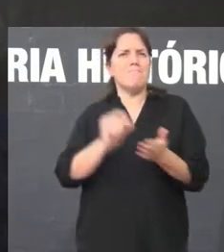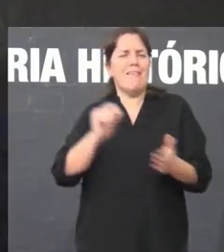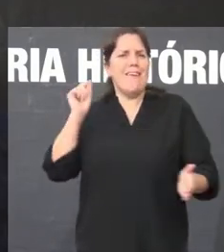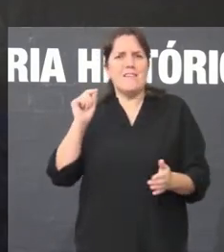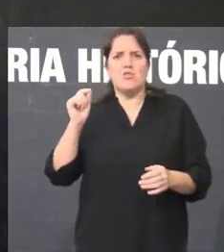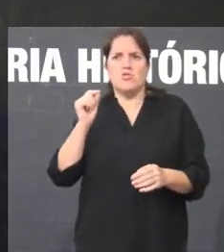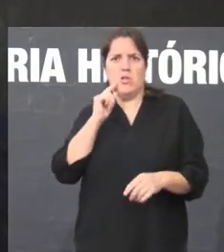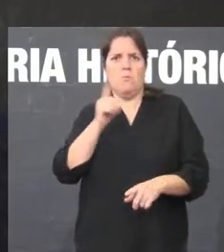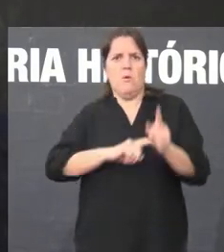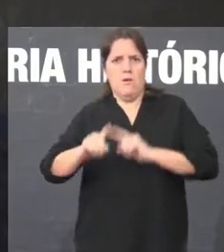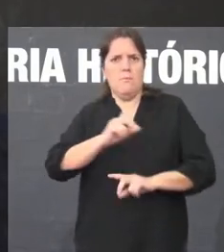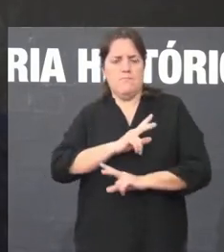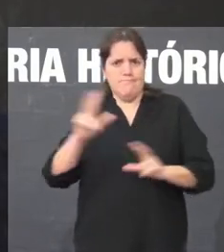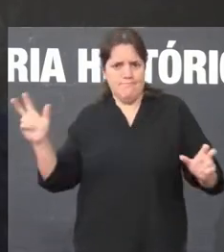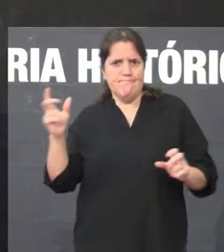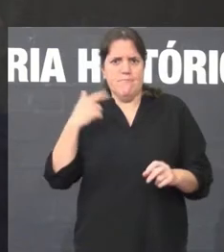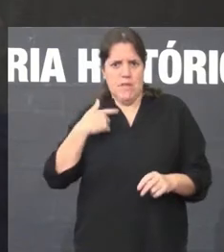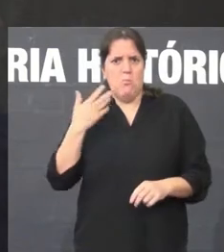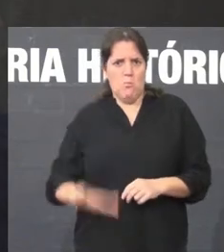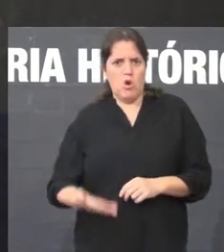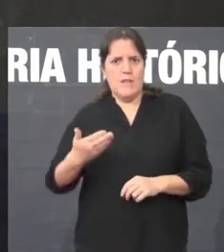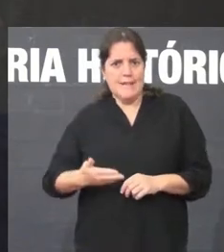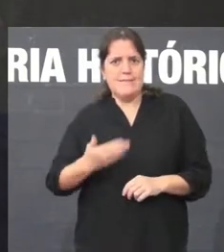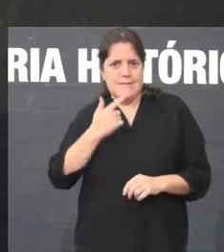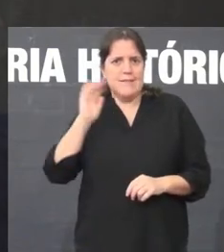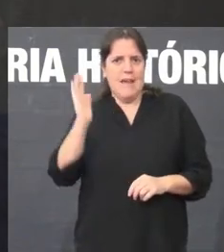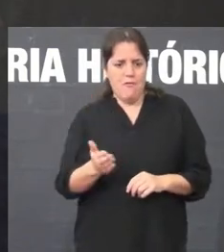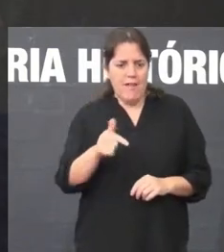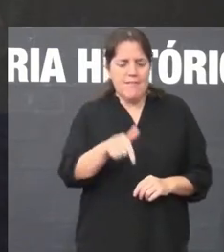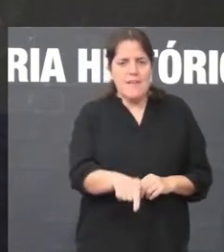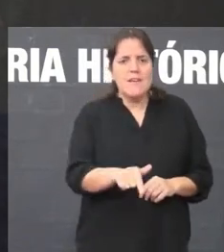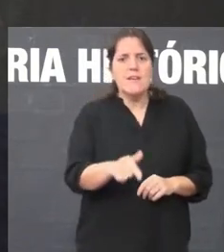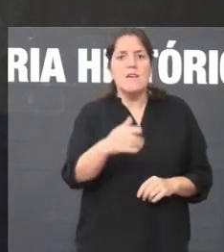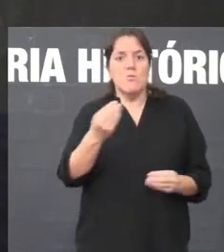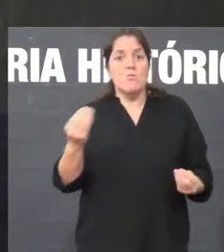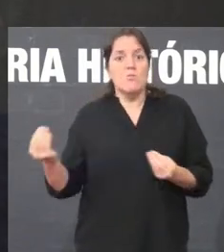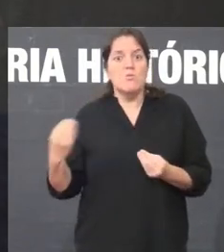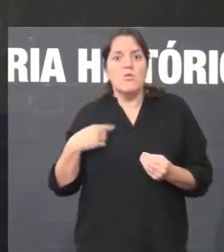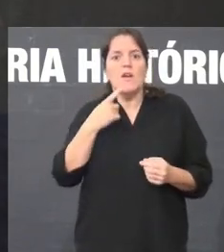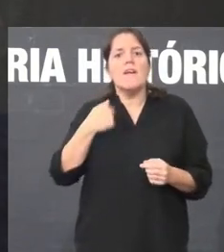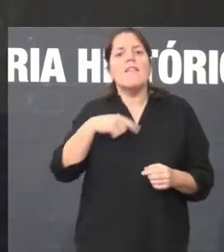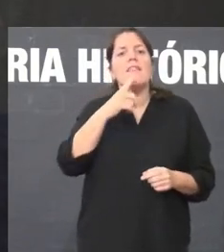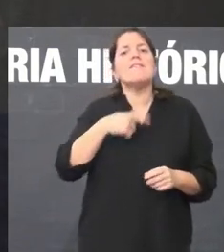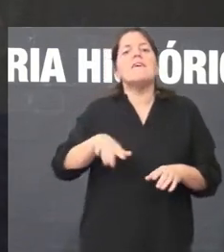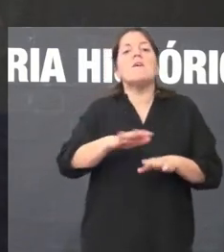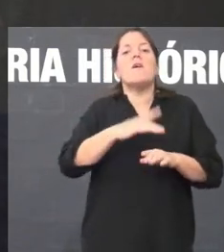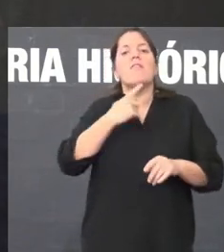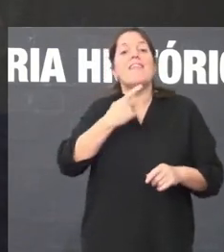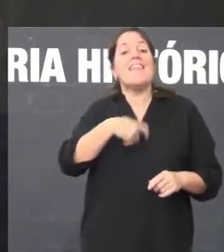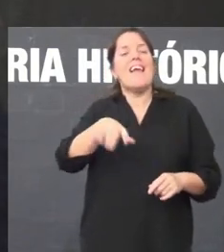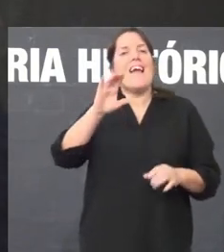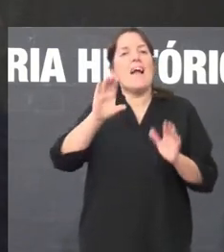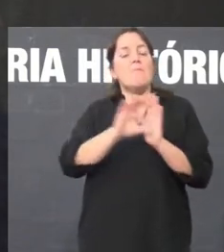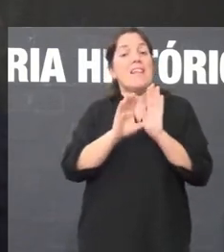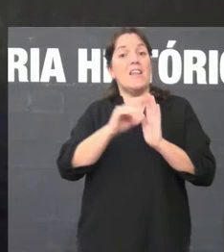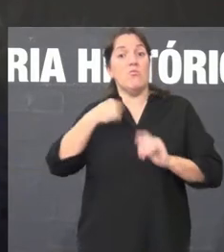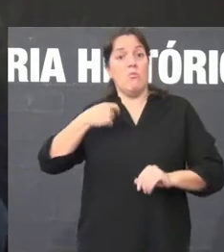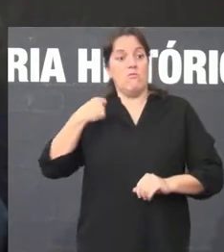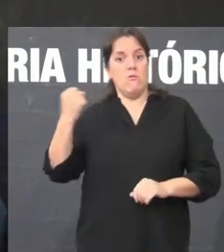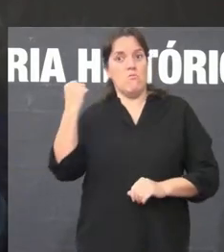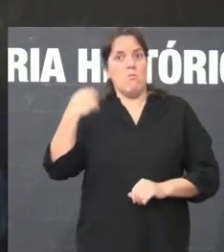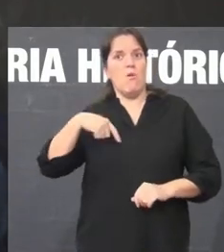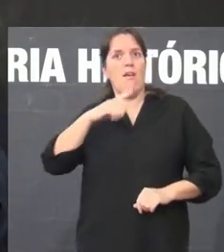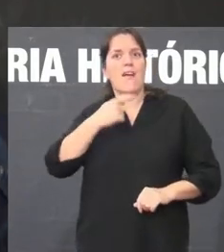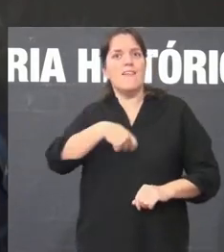acucian, y mucho, desde la viabilidad del capitalismo español en el mundo globalizado hasta